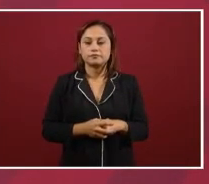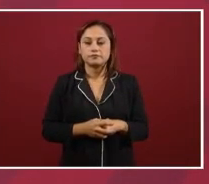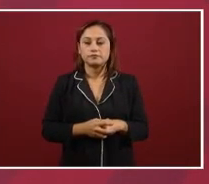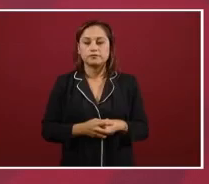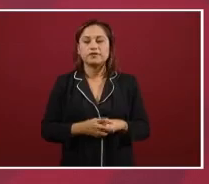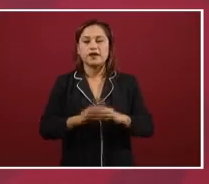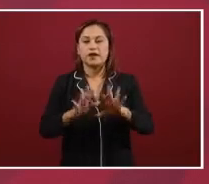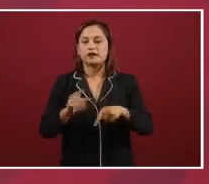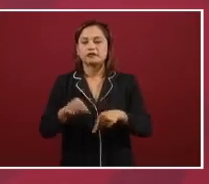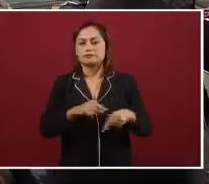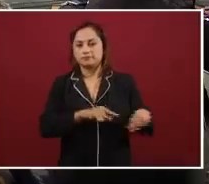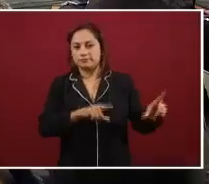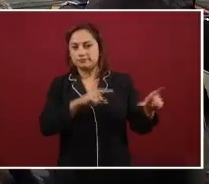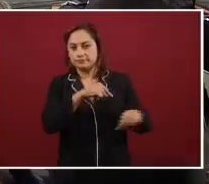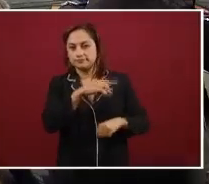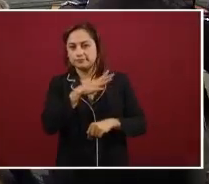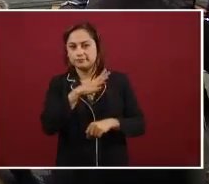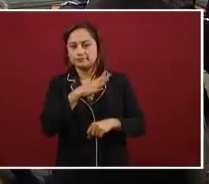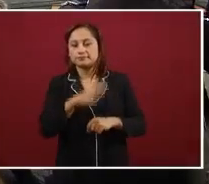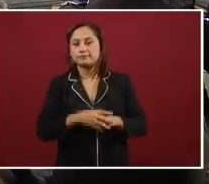Mira, aquí está.